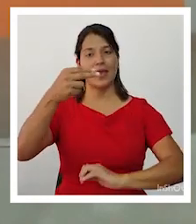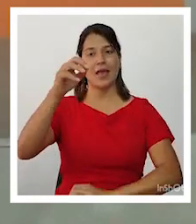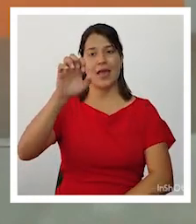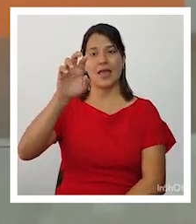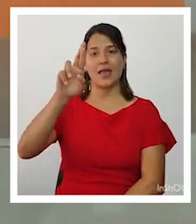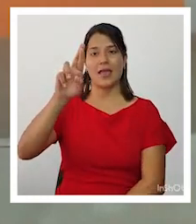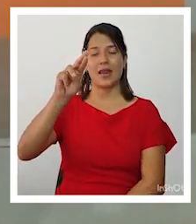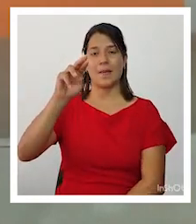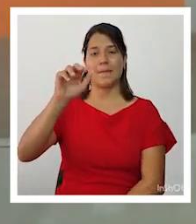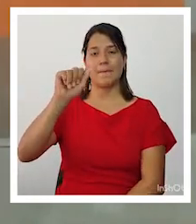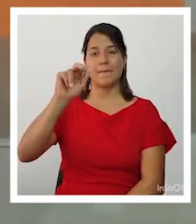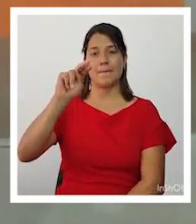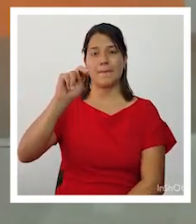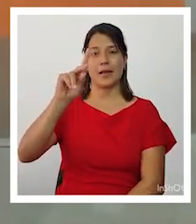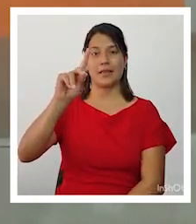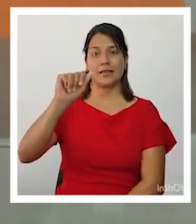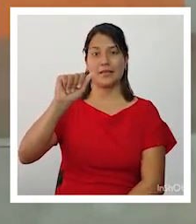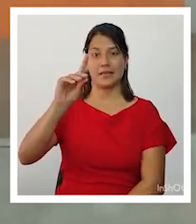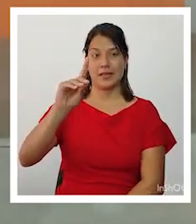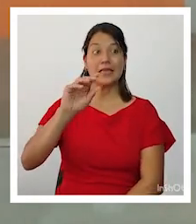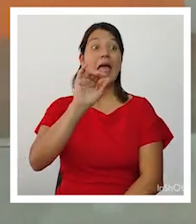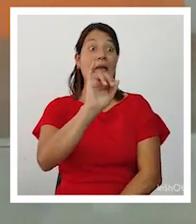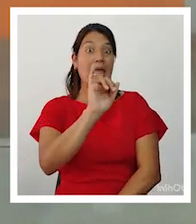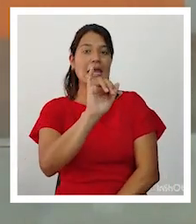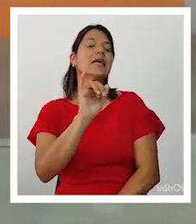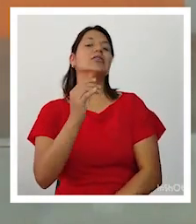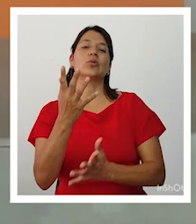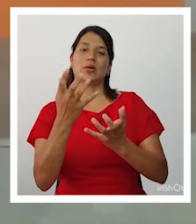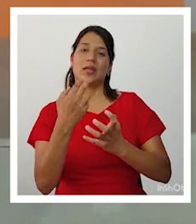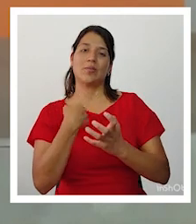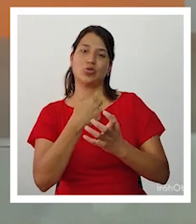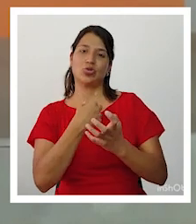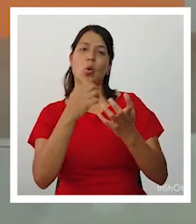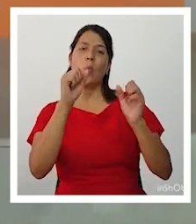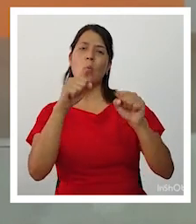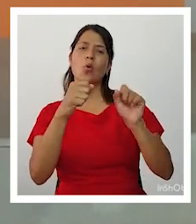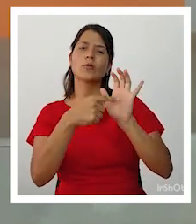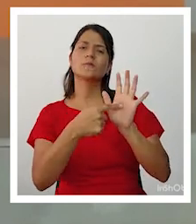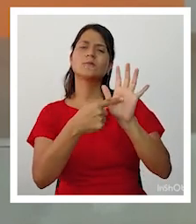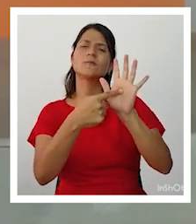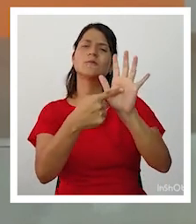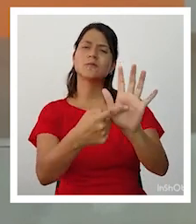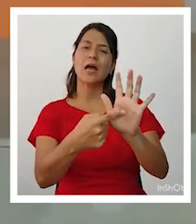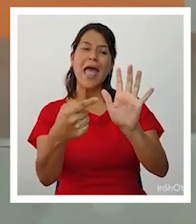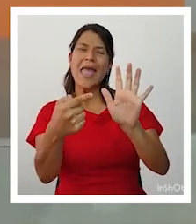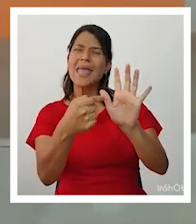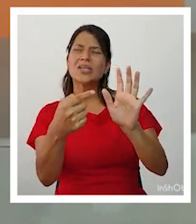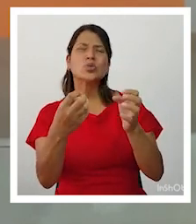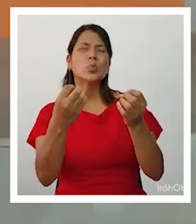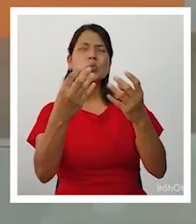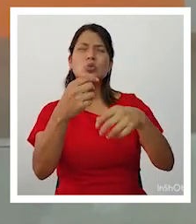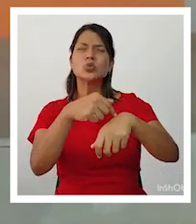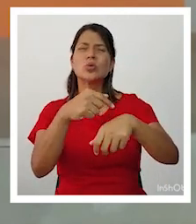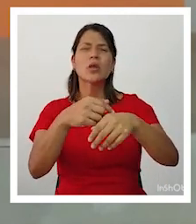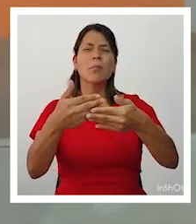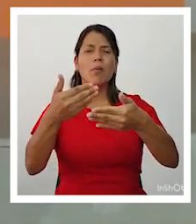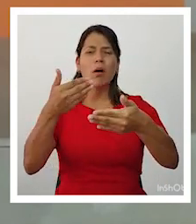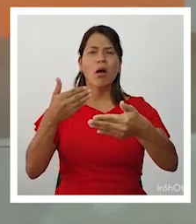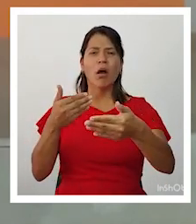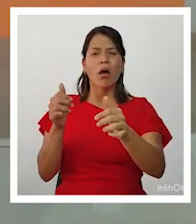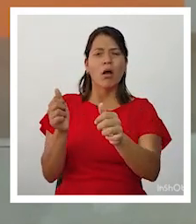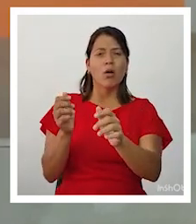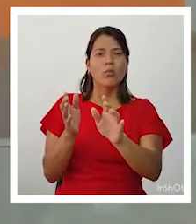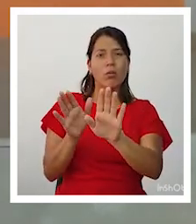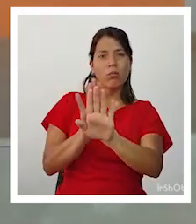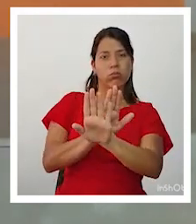es eso mismo, ¿verdad? El poder visibilizar lo que en muchos tiempos en la historia se ha quedado en lo oculto. Y ahí es